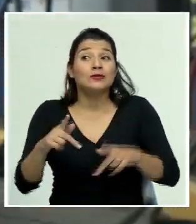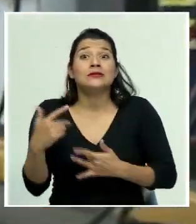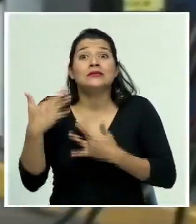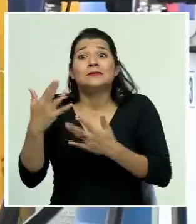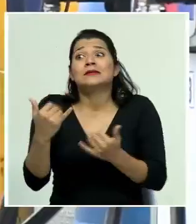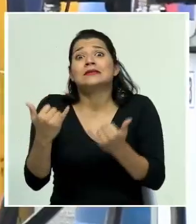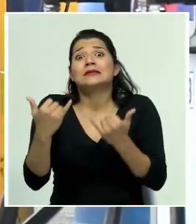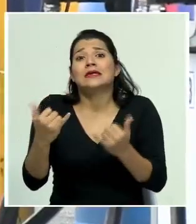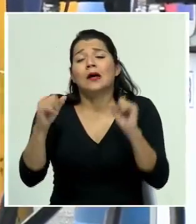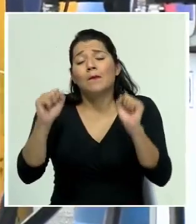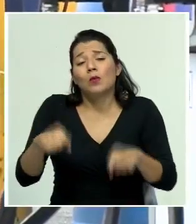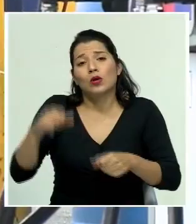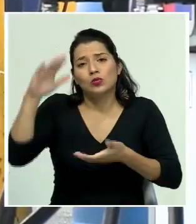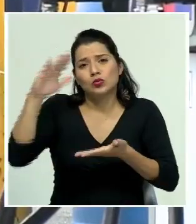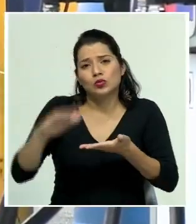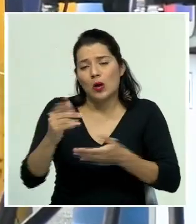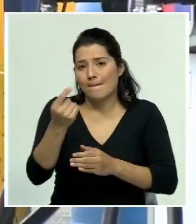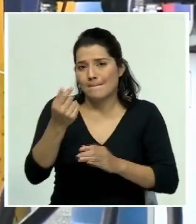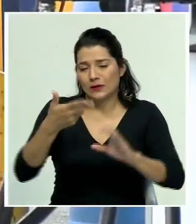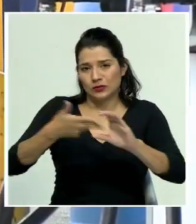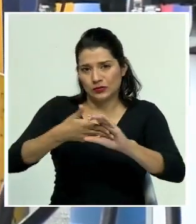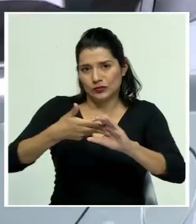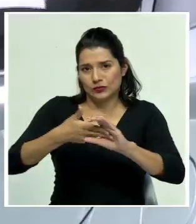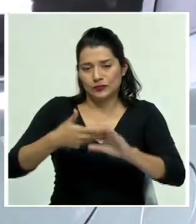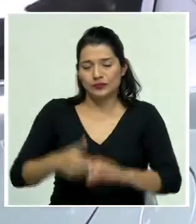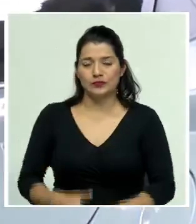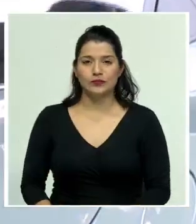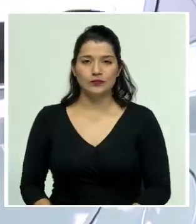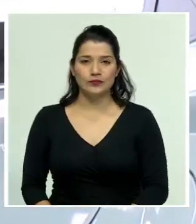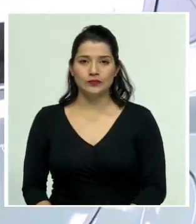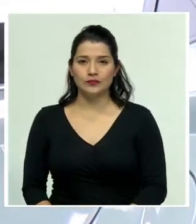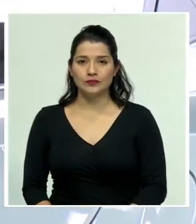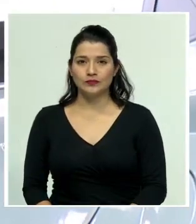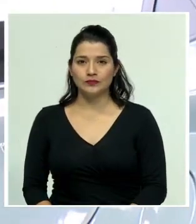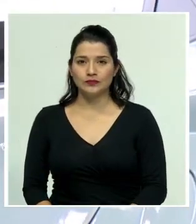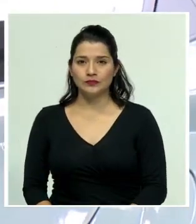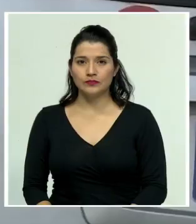dé una disminución en el precio de los hidrocarburos.